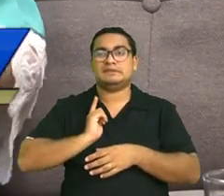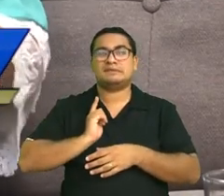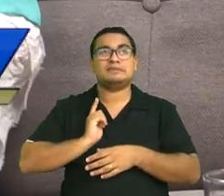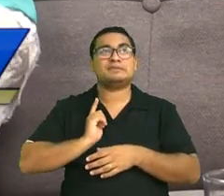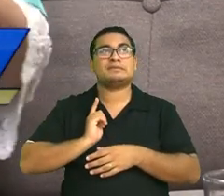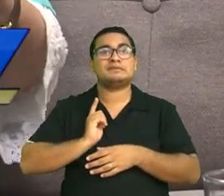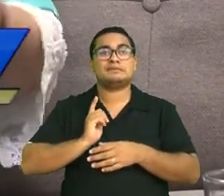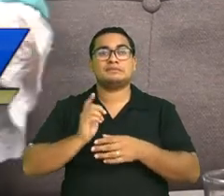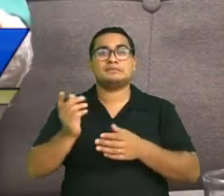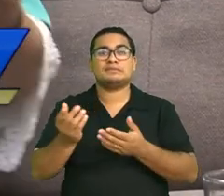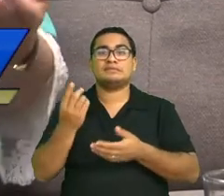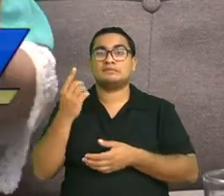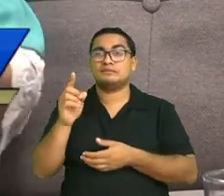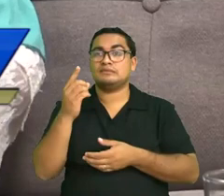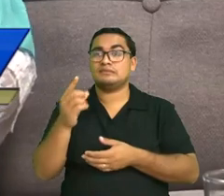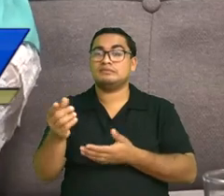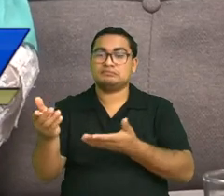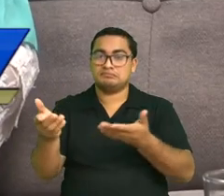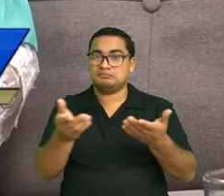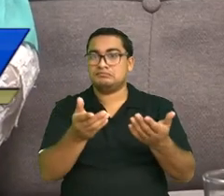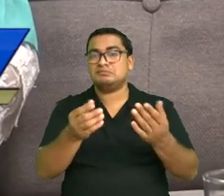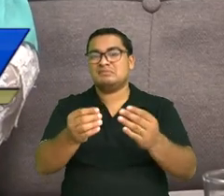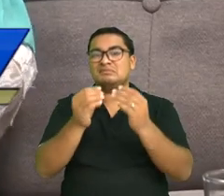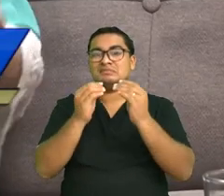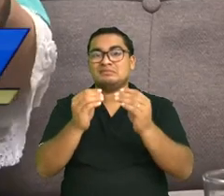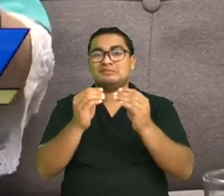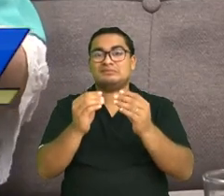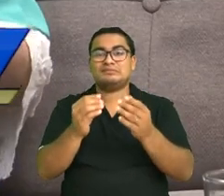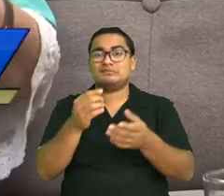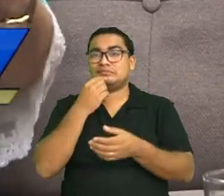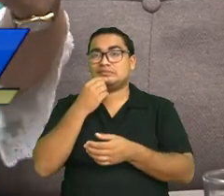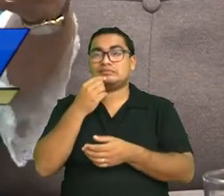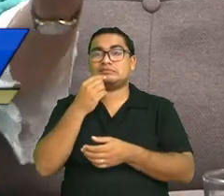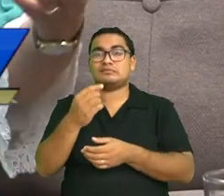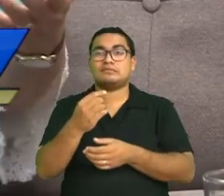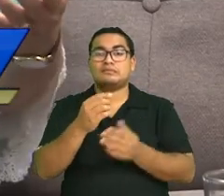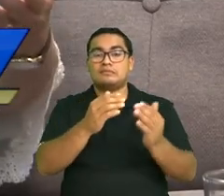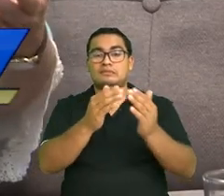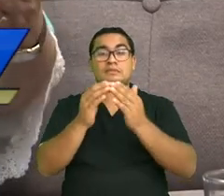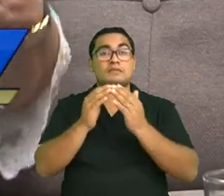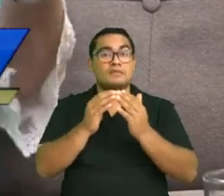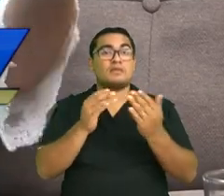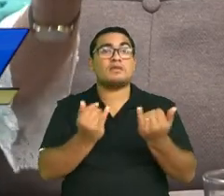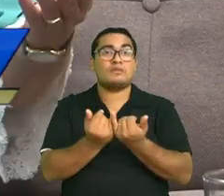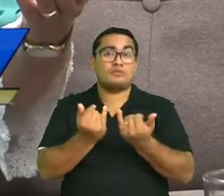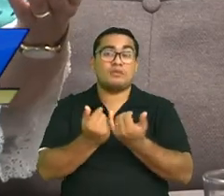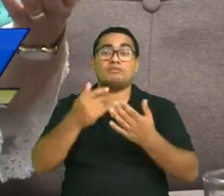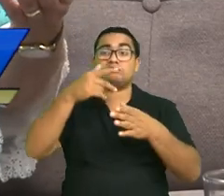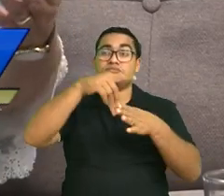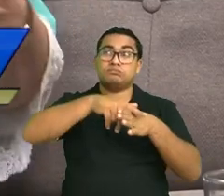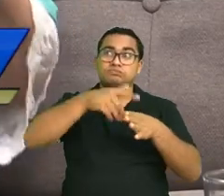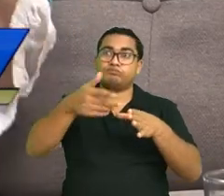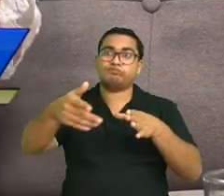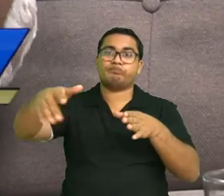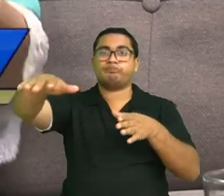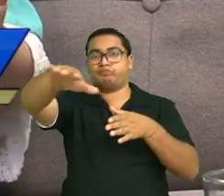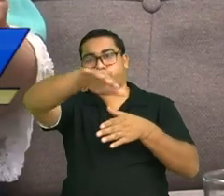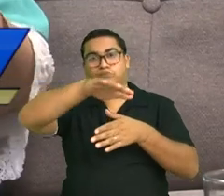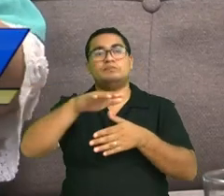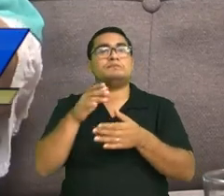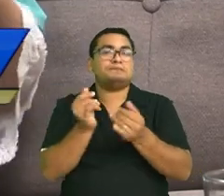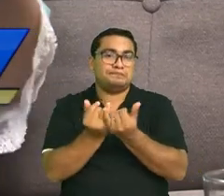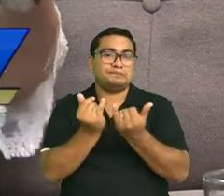¿verdad? El acceso a la educación no solamente ahora es en la ciudad, sino que también en el campo, tanto en la secundaria y ahora